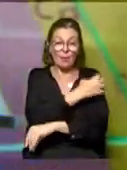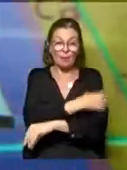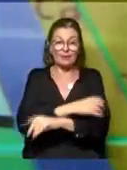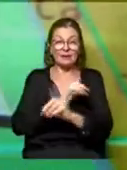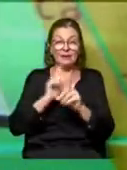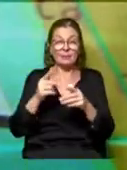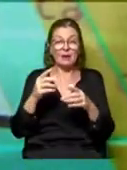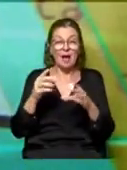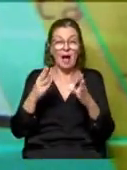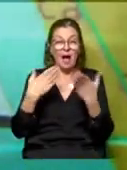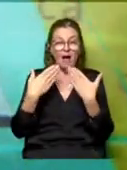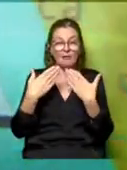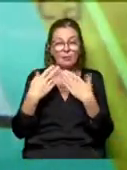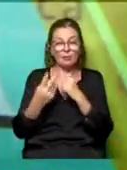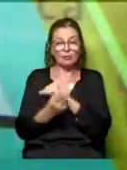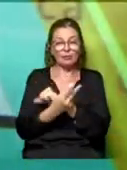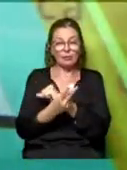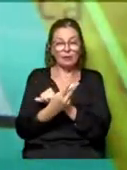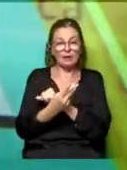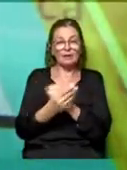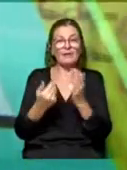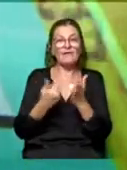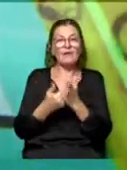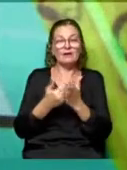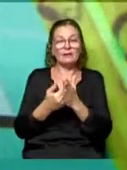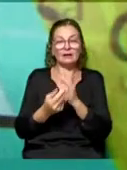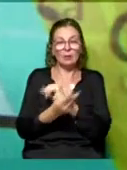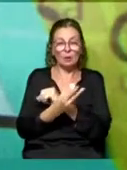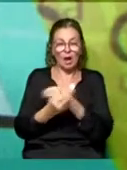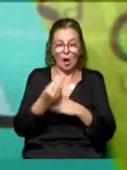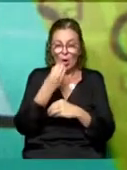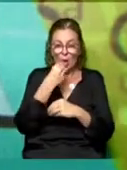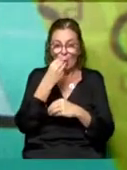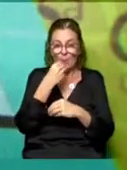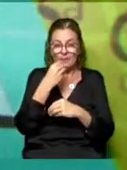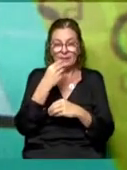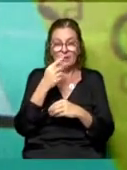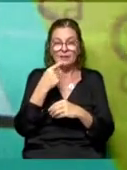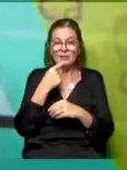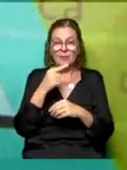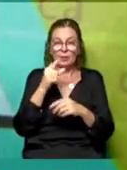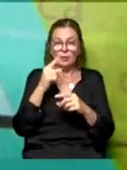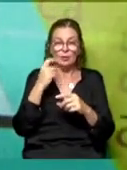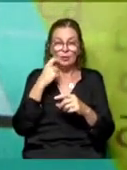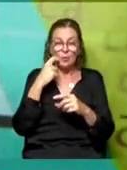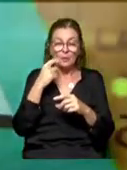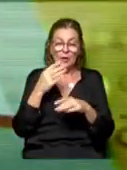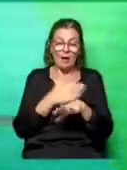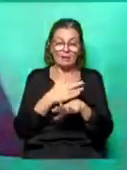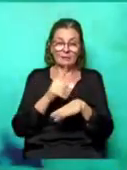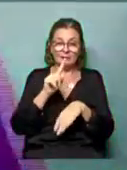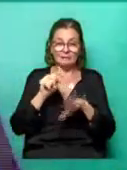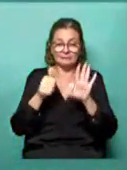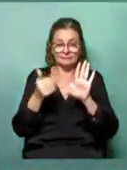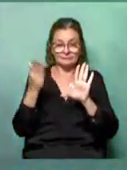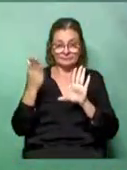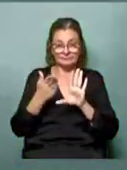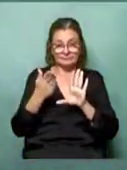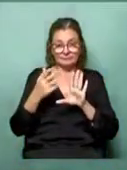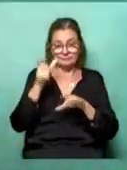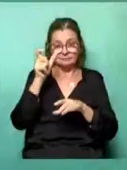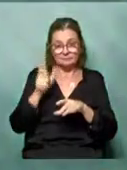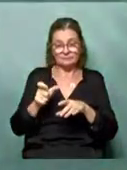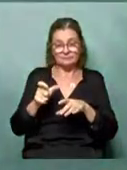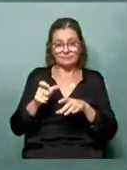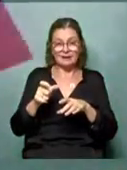hablamos de seguridad y de inseguridad alimentaria. Repasábamos algunas cifras al comienzo del programa. El 16% de las personas viven en hogares